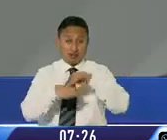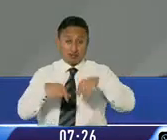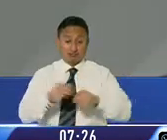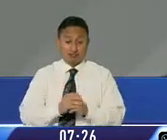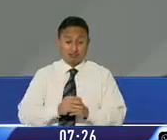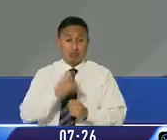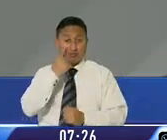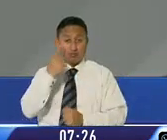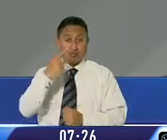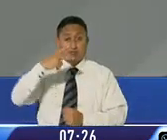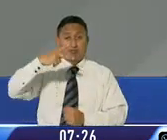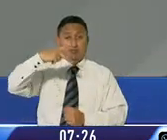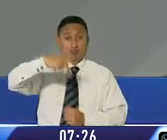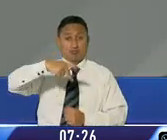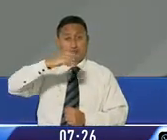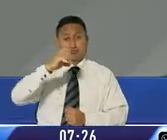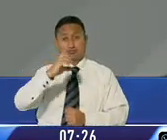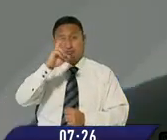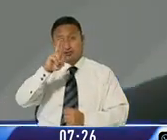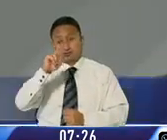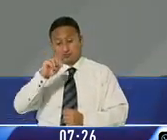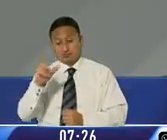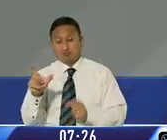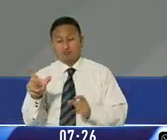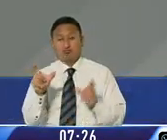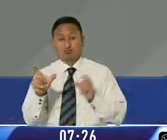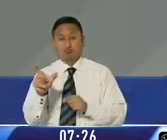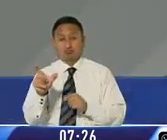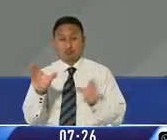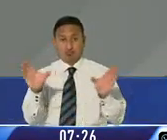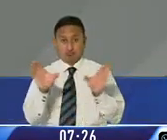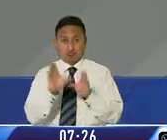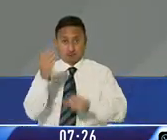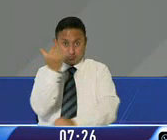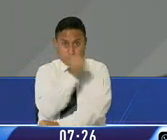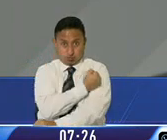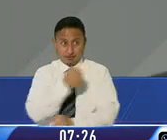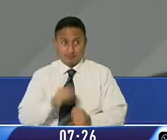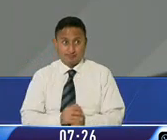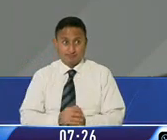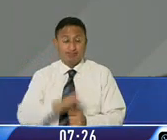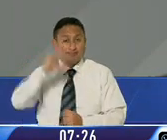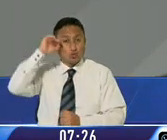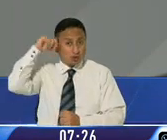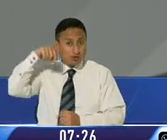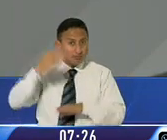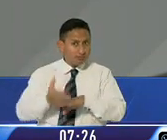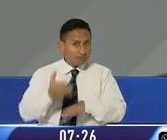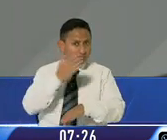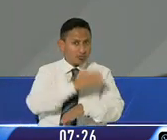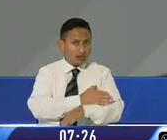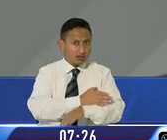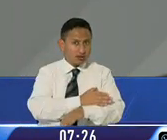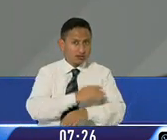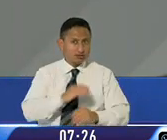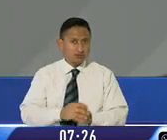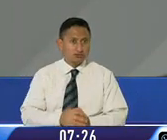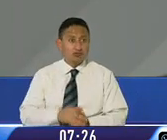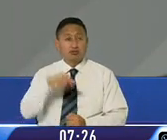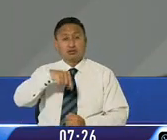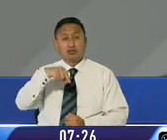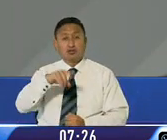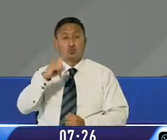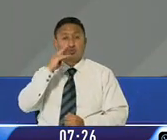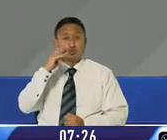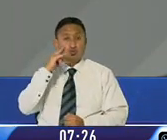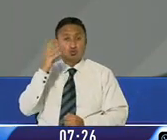prueba PCR negativa o el carnet de vacunación correspondiente. Recordemos que antes, pues, no se admitía a menores